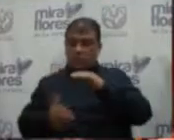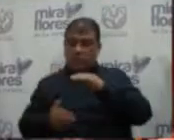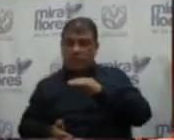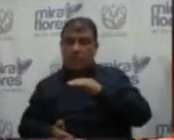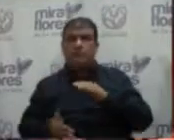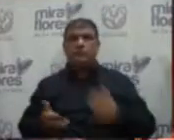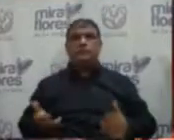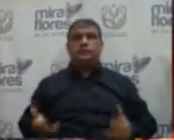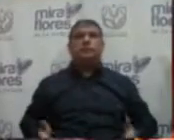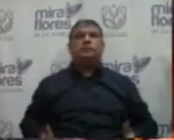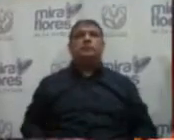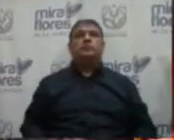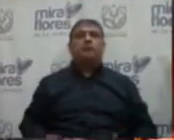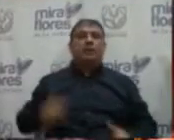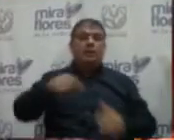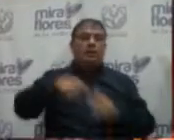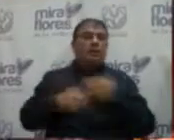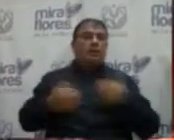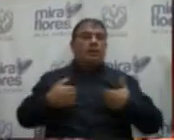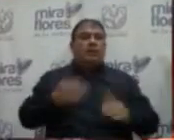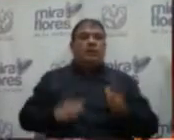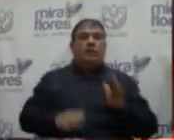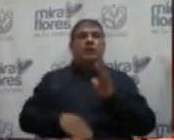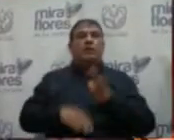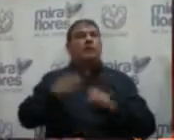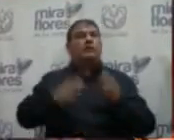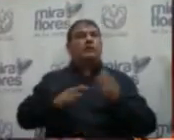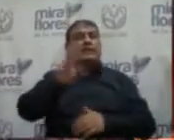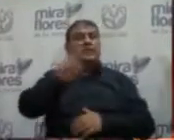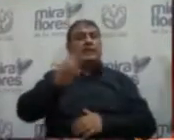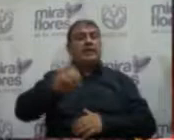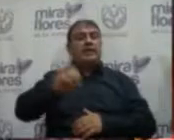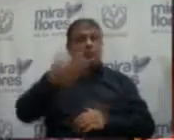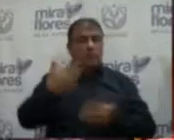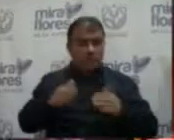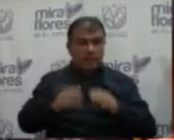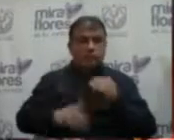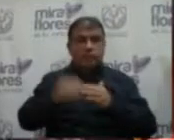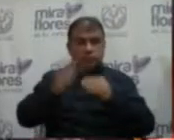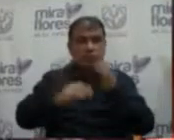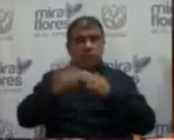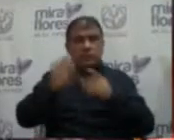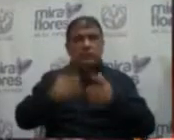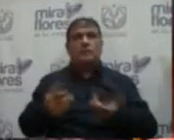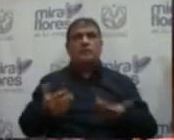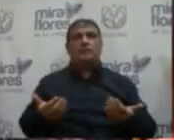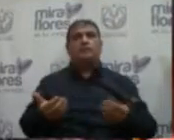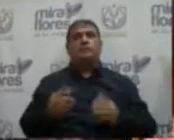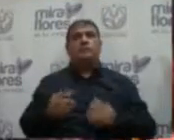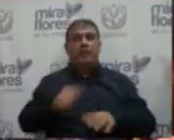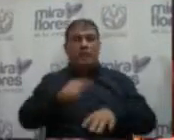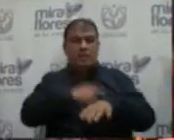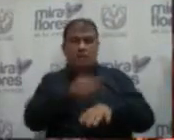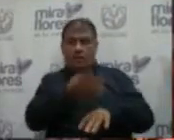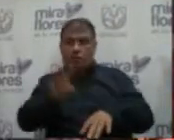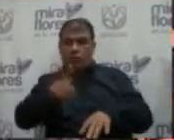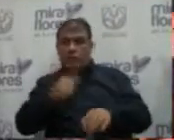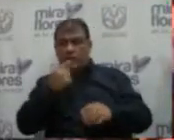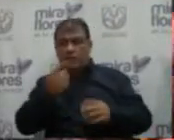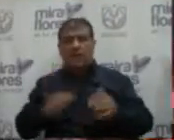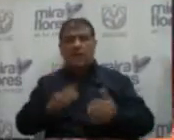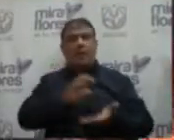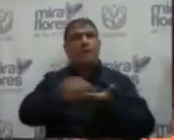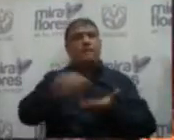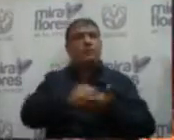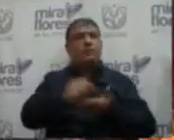estacionamientos subterráneos, que tienen un avance de alrededor del 60% y que el cronograma dice que para